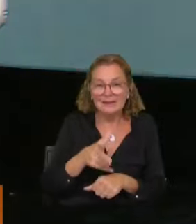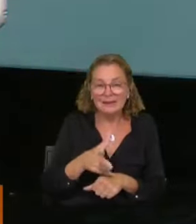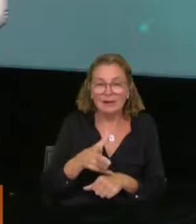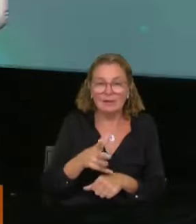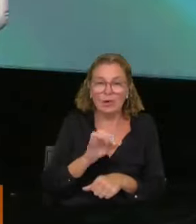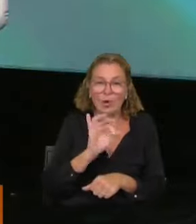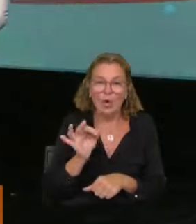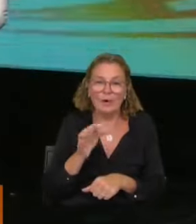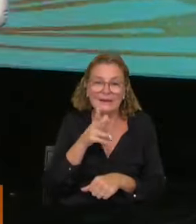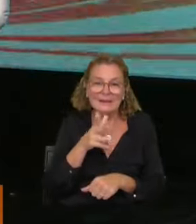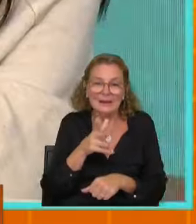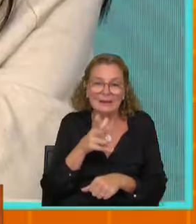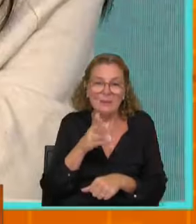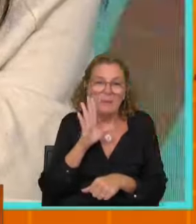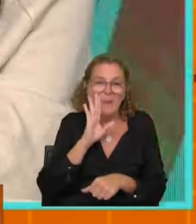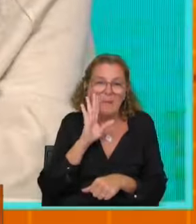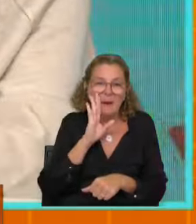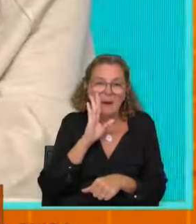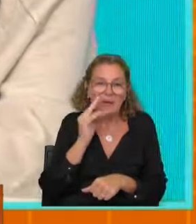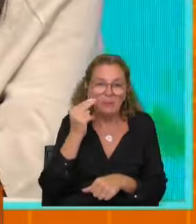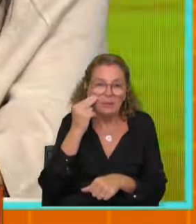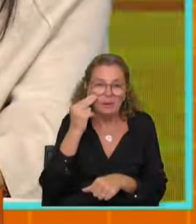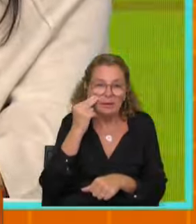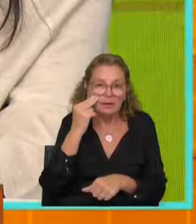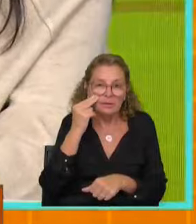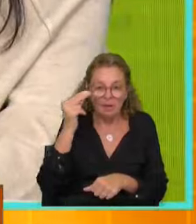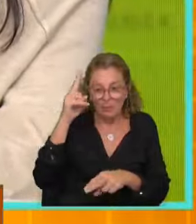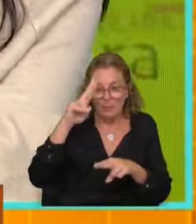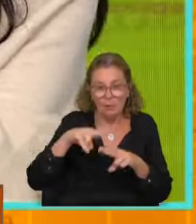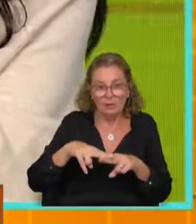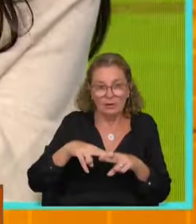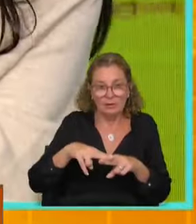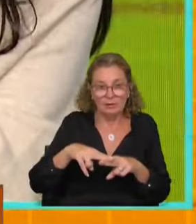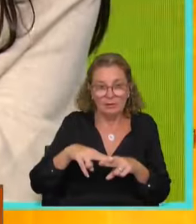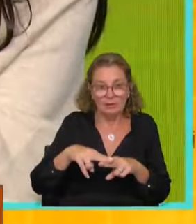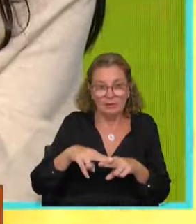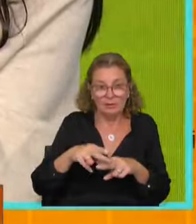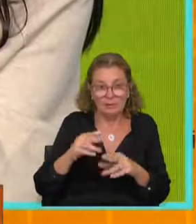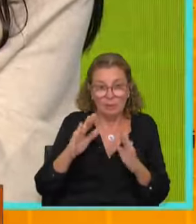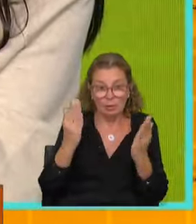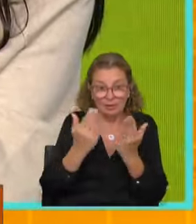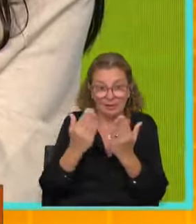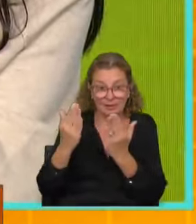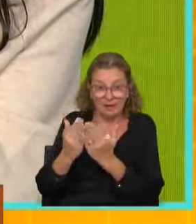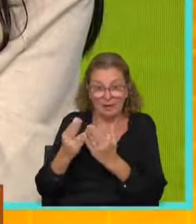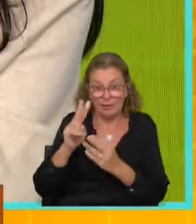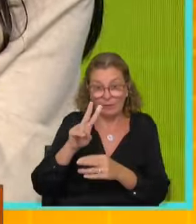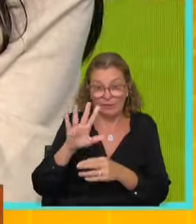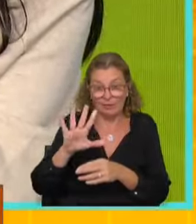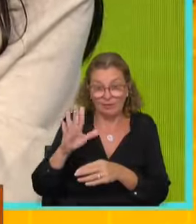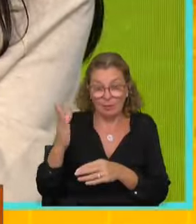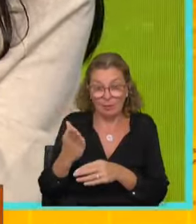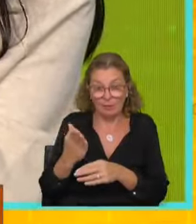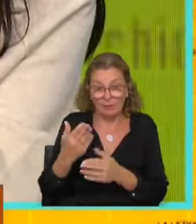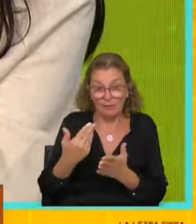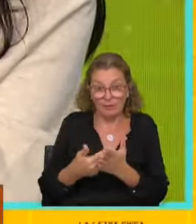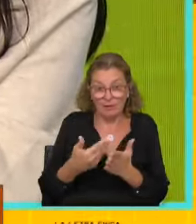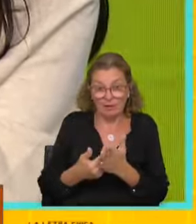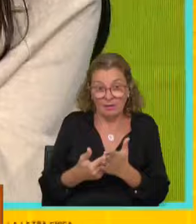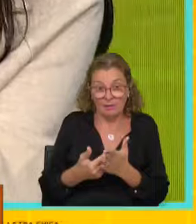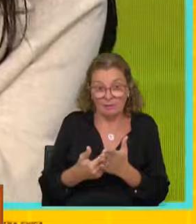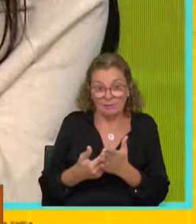hijos de madres que han sido Víctimas de femicidio se Pro que han cerrado en un 25% están desmantelados en caso